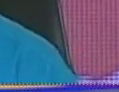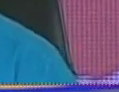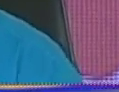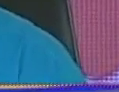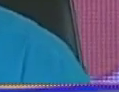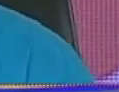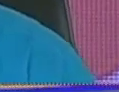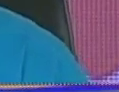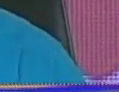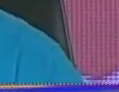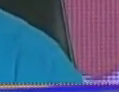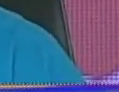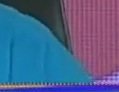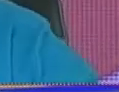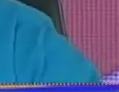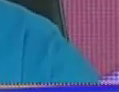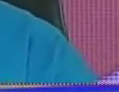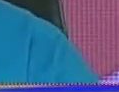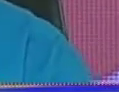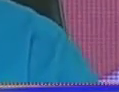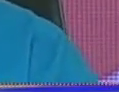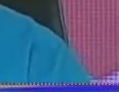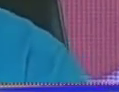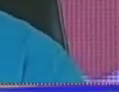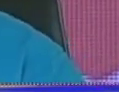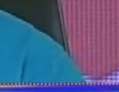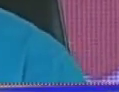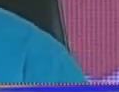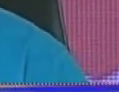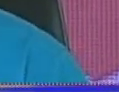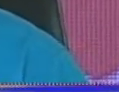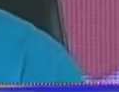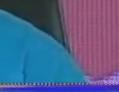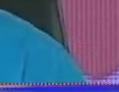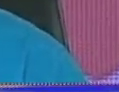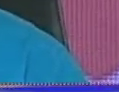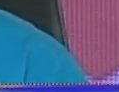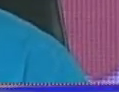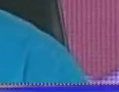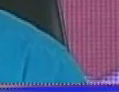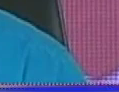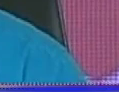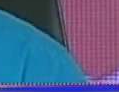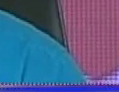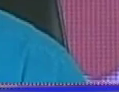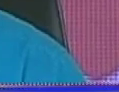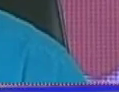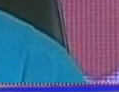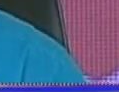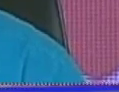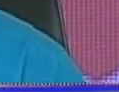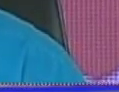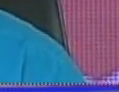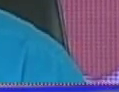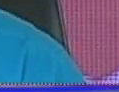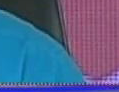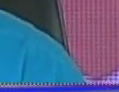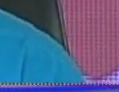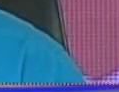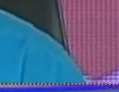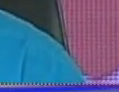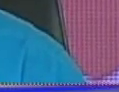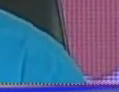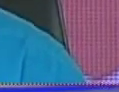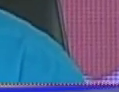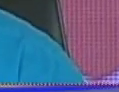sabe, si nos descuidamos, es destruido por la propia gente y no se convierte en beneficio si la gente no está organizada. La